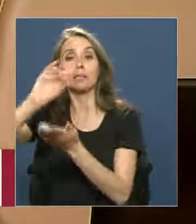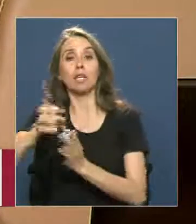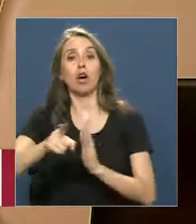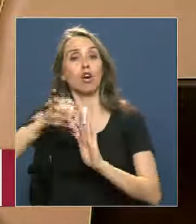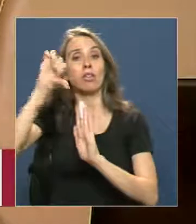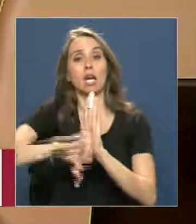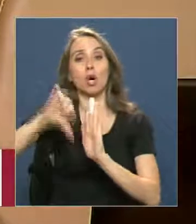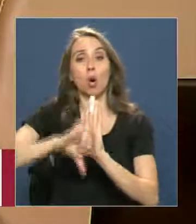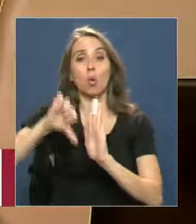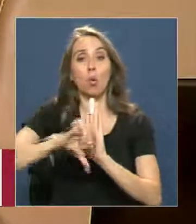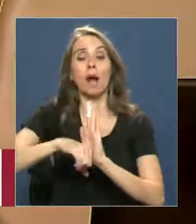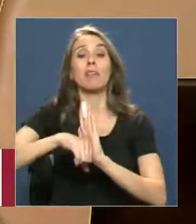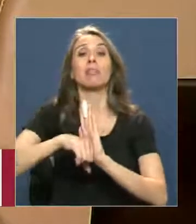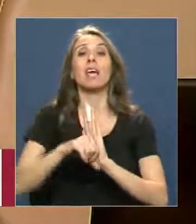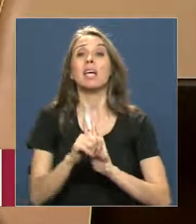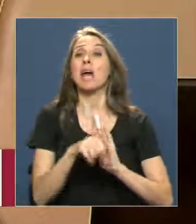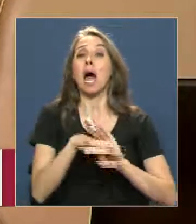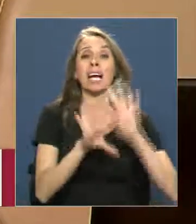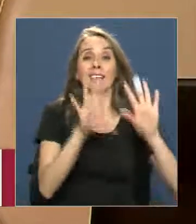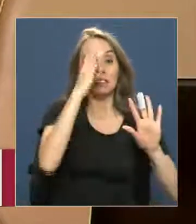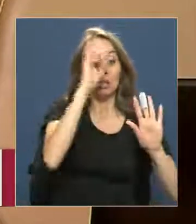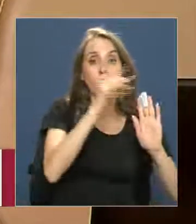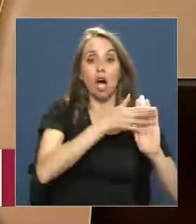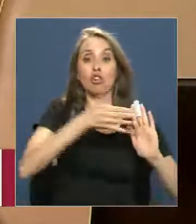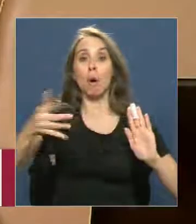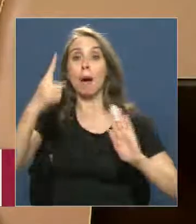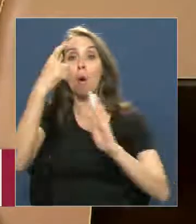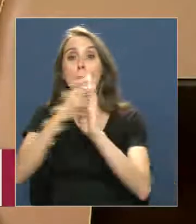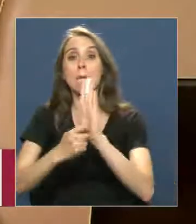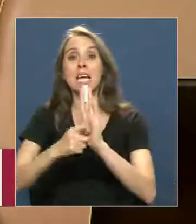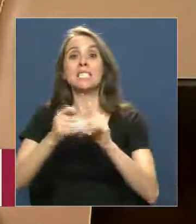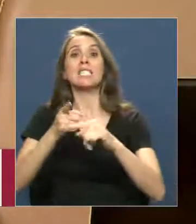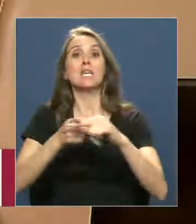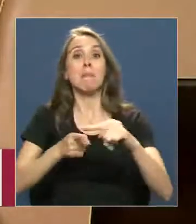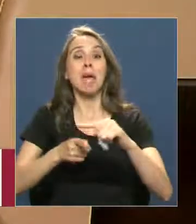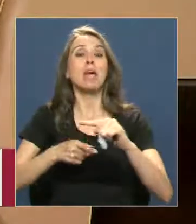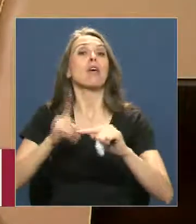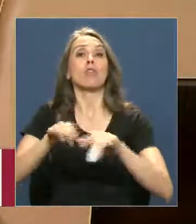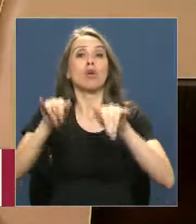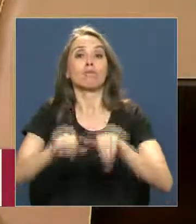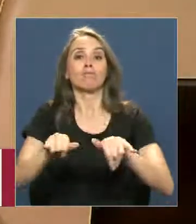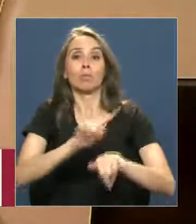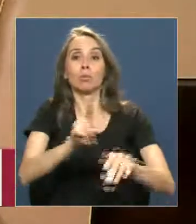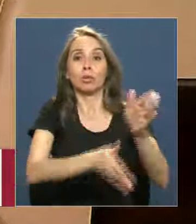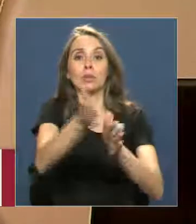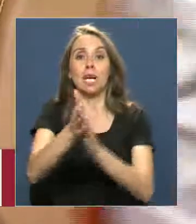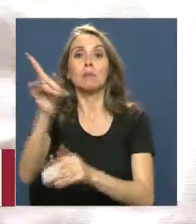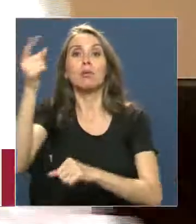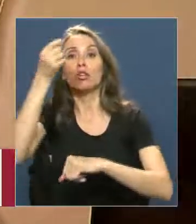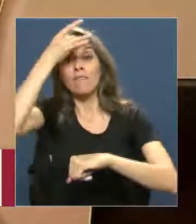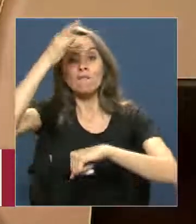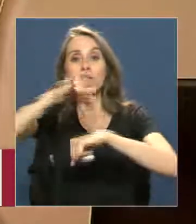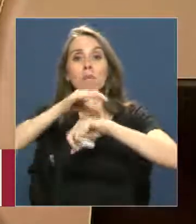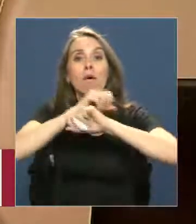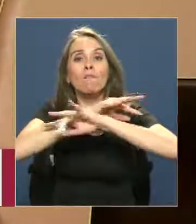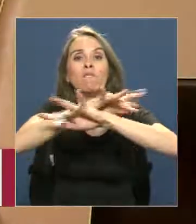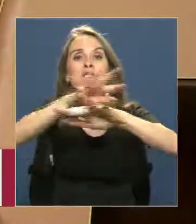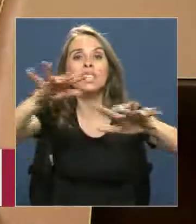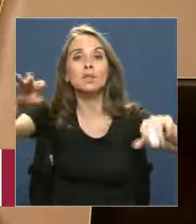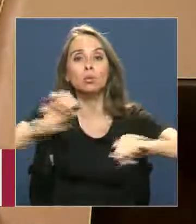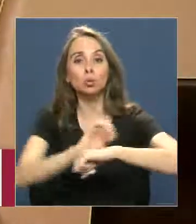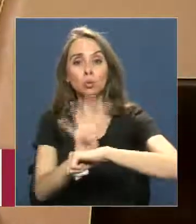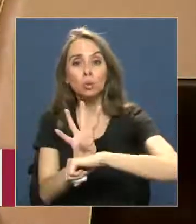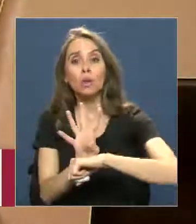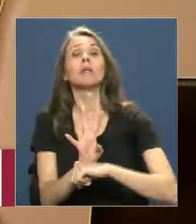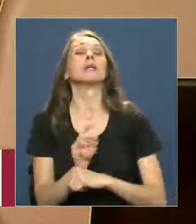que ya llevan más de un mes y medio con este virus, con esta enfermedad. Por eso hay que dejar claro un par